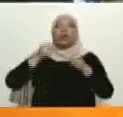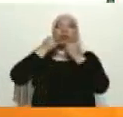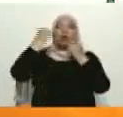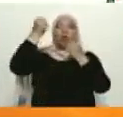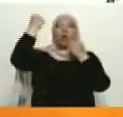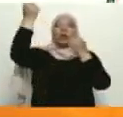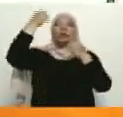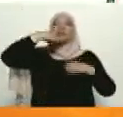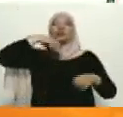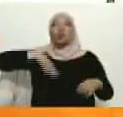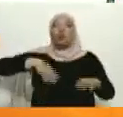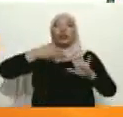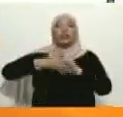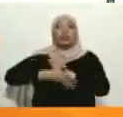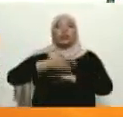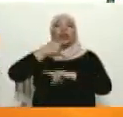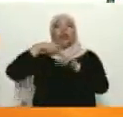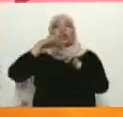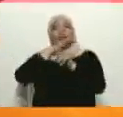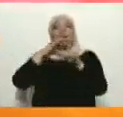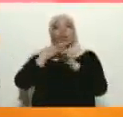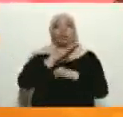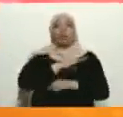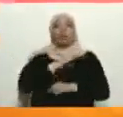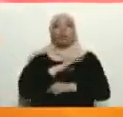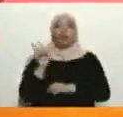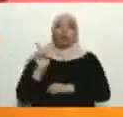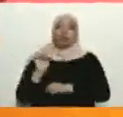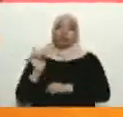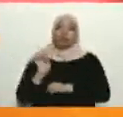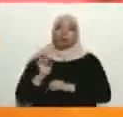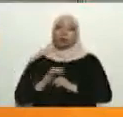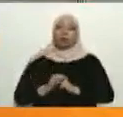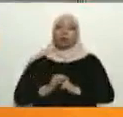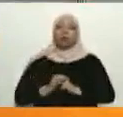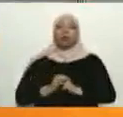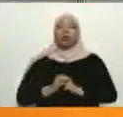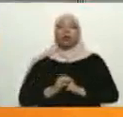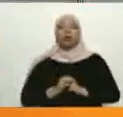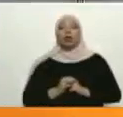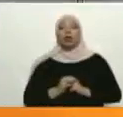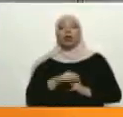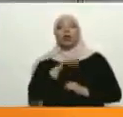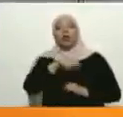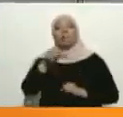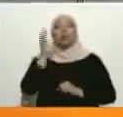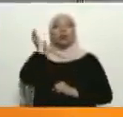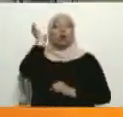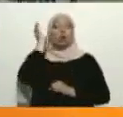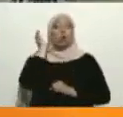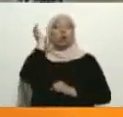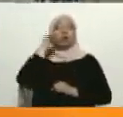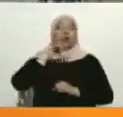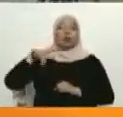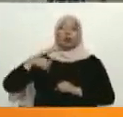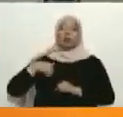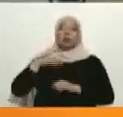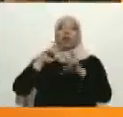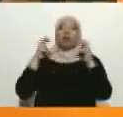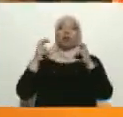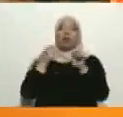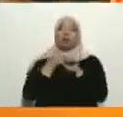además ver vestido a muchos niños de súper bigote te dice que hay un nivel de conciencia de lo que estamos luchando hoy en función al tema